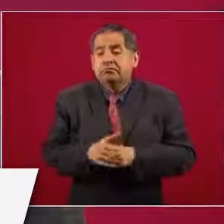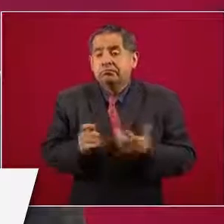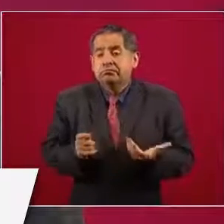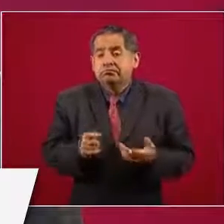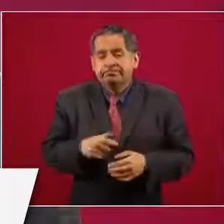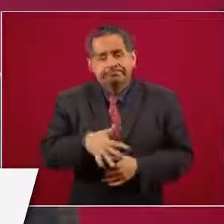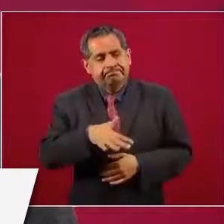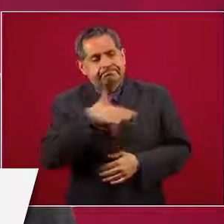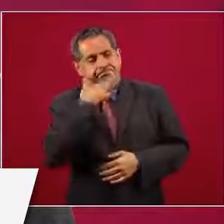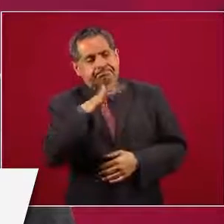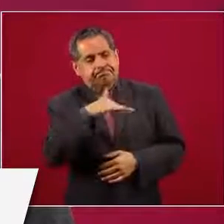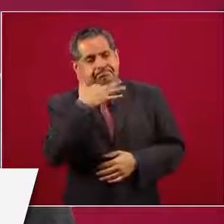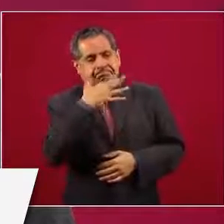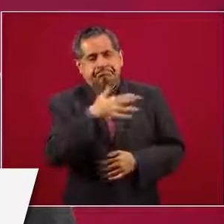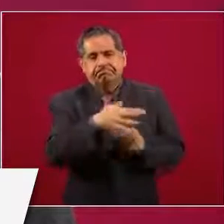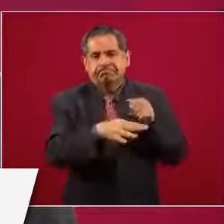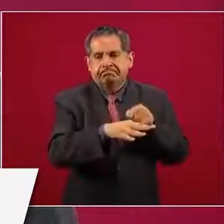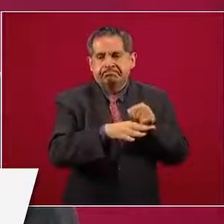era la corrupción.